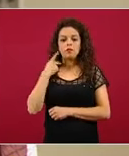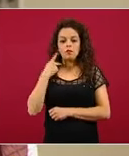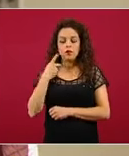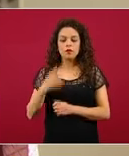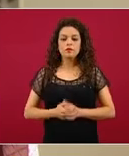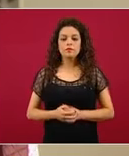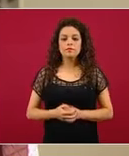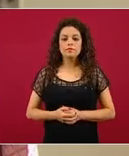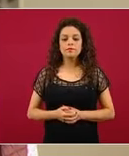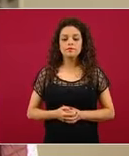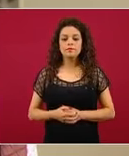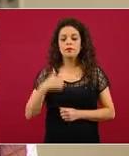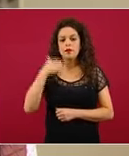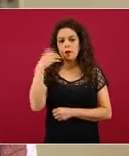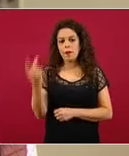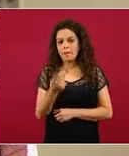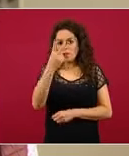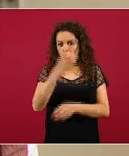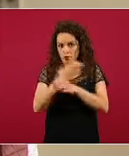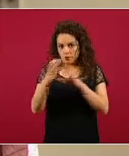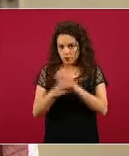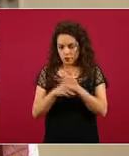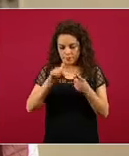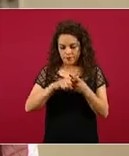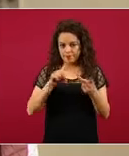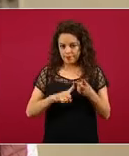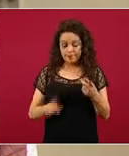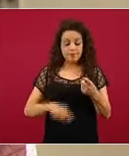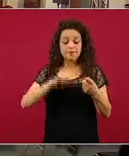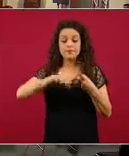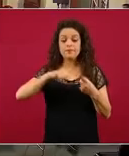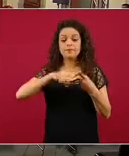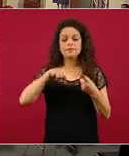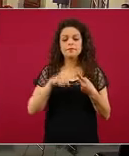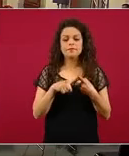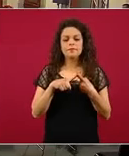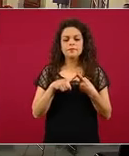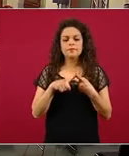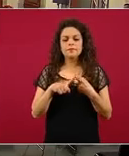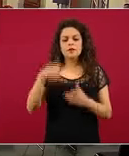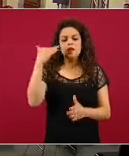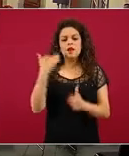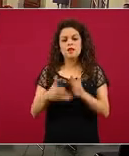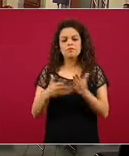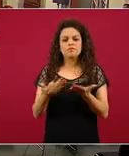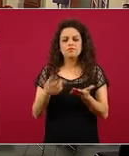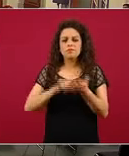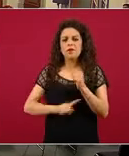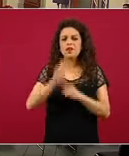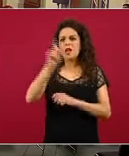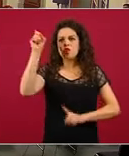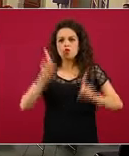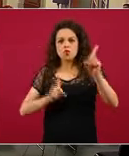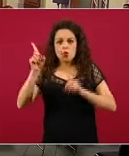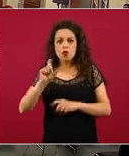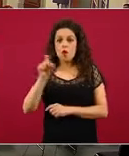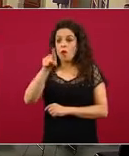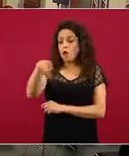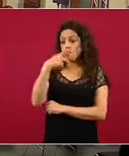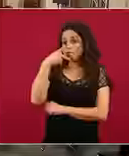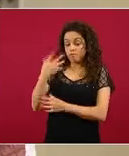Texas. Son dos preguntas solamente. La primera, está saltando mucho la duda cuando usted menciona,